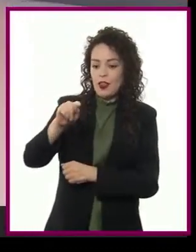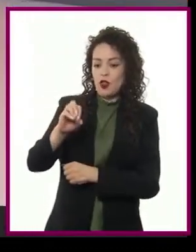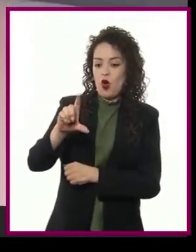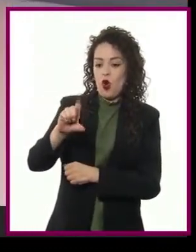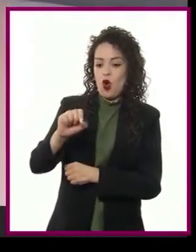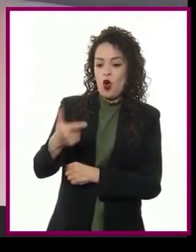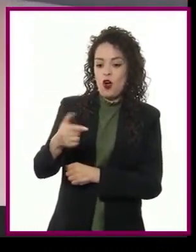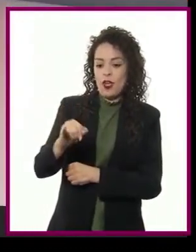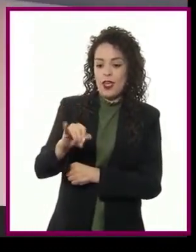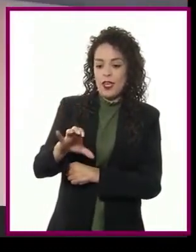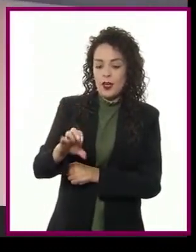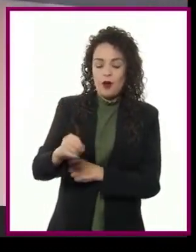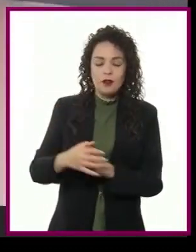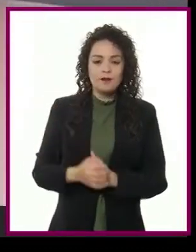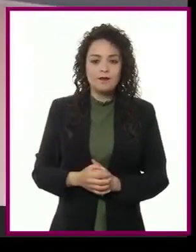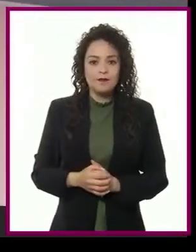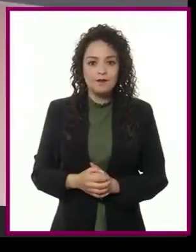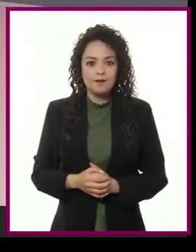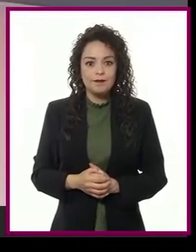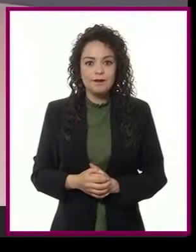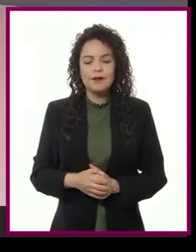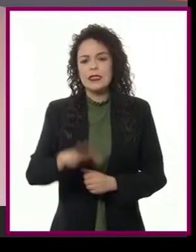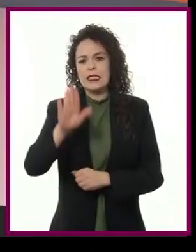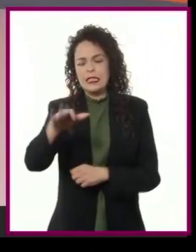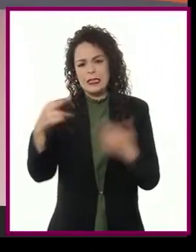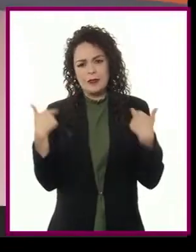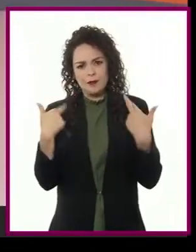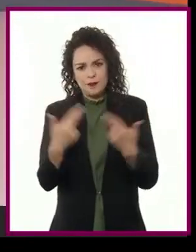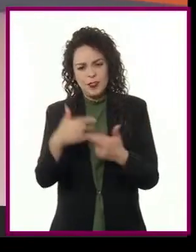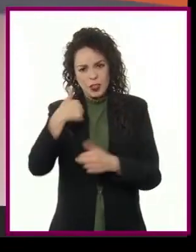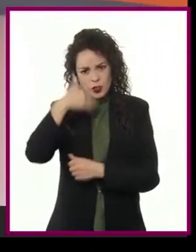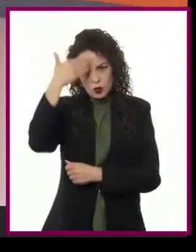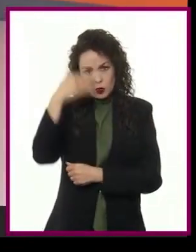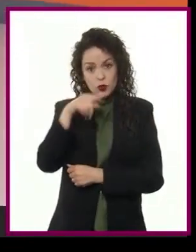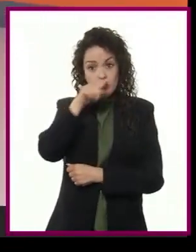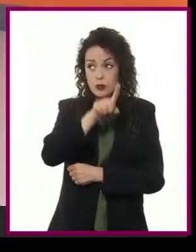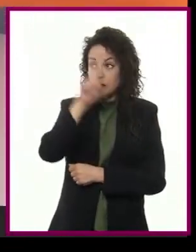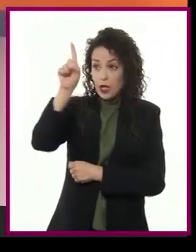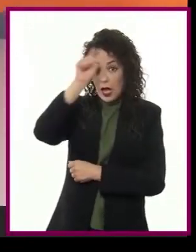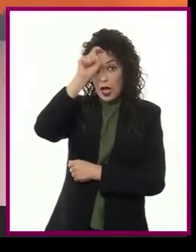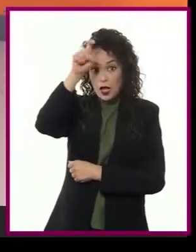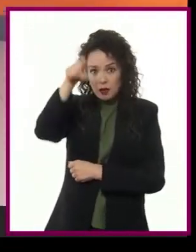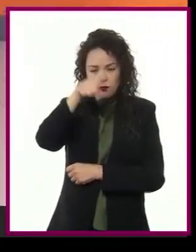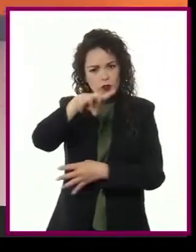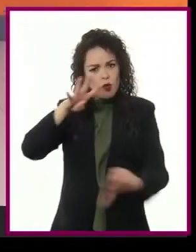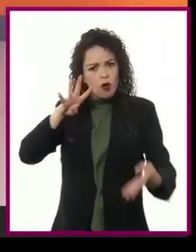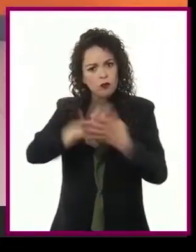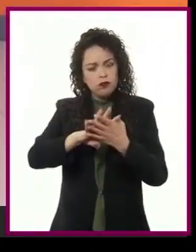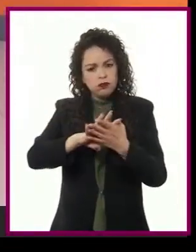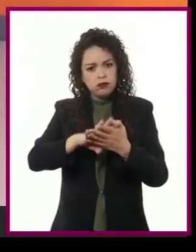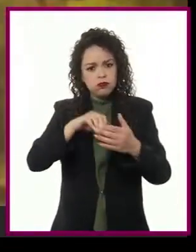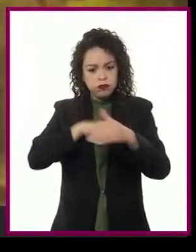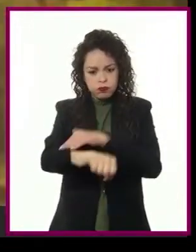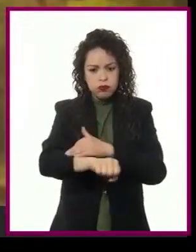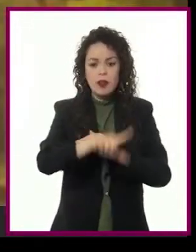Maestro Pitágoras, sé que en Egipto usted fue preso y llevado a Babilonia.